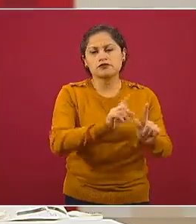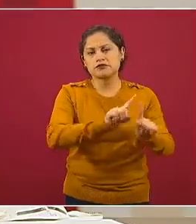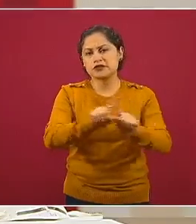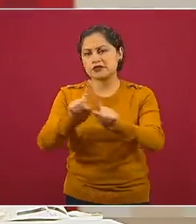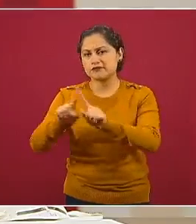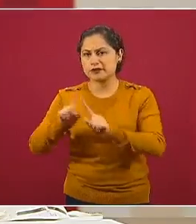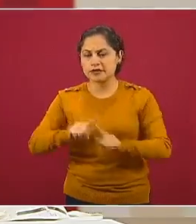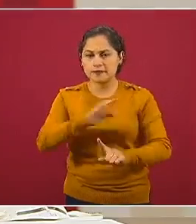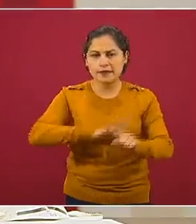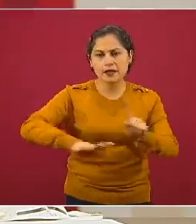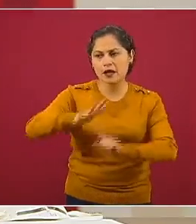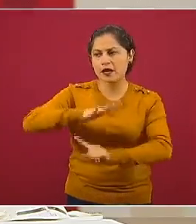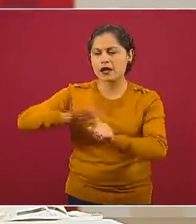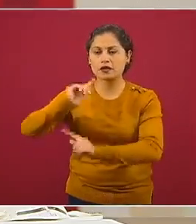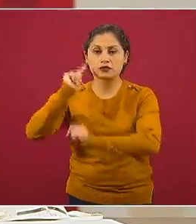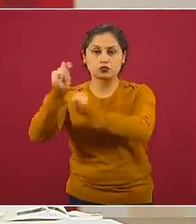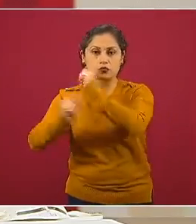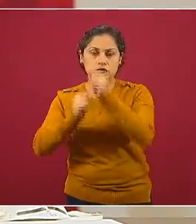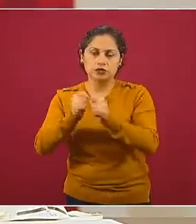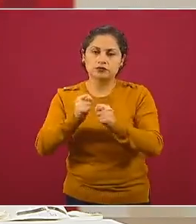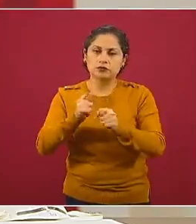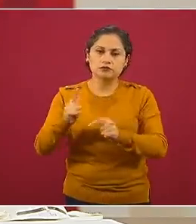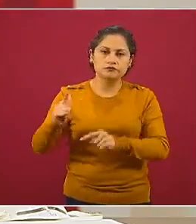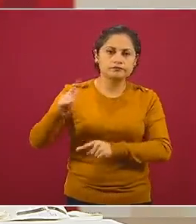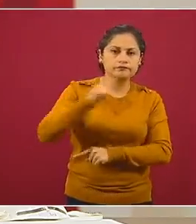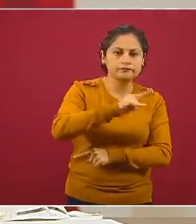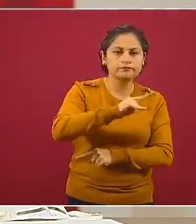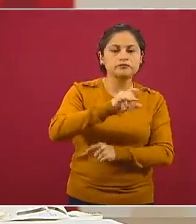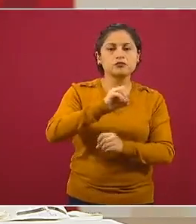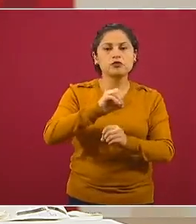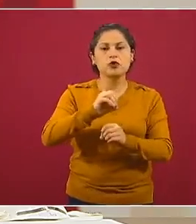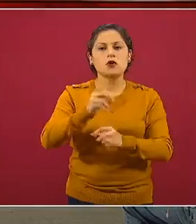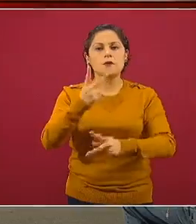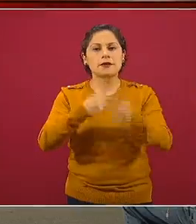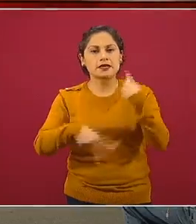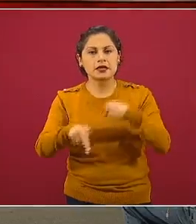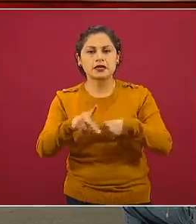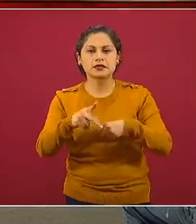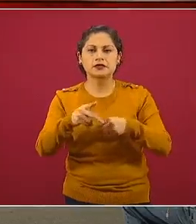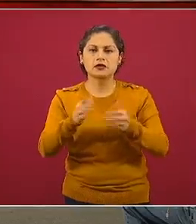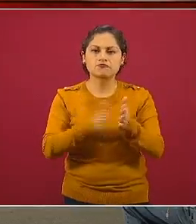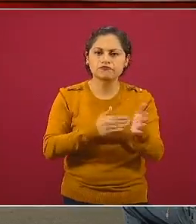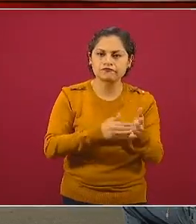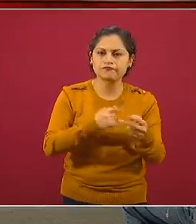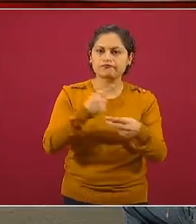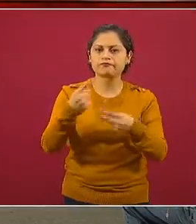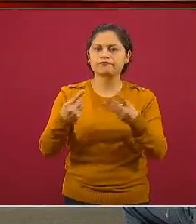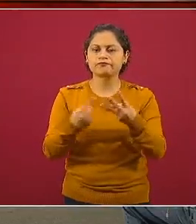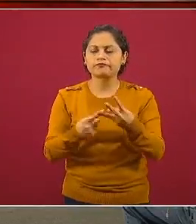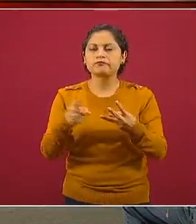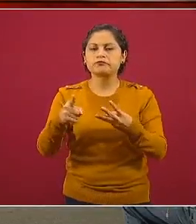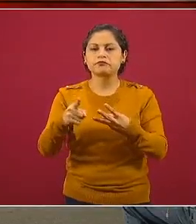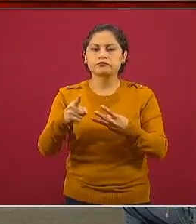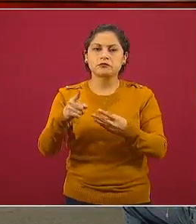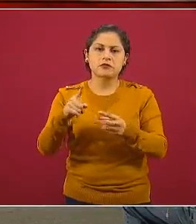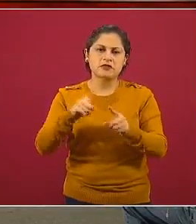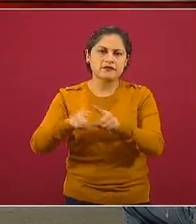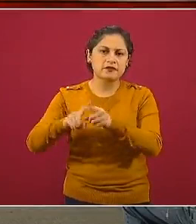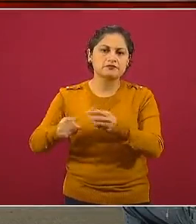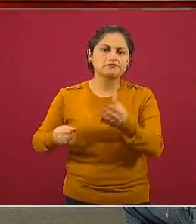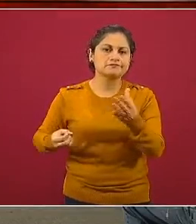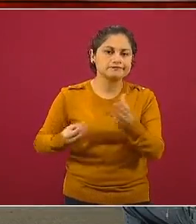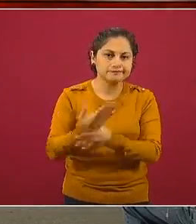desde aeropuertos hasta la salida, todo migración, de toda la problemática donde tiene que ver